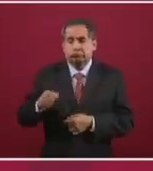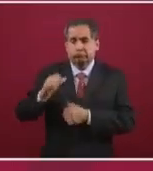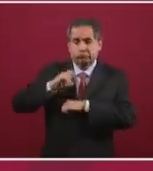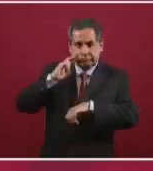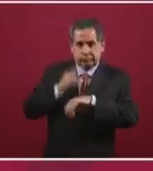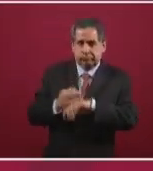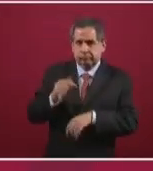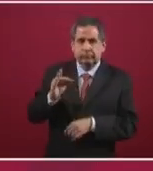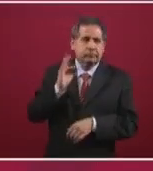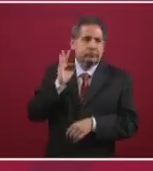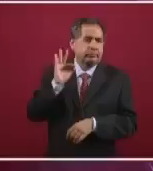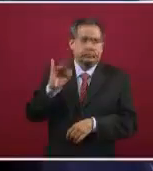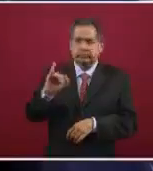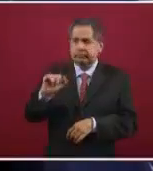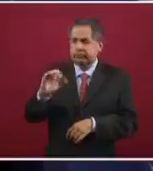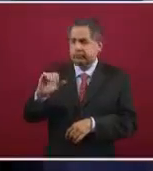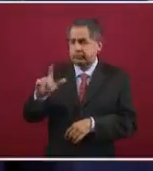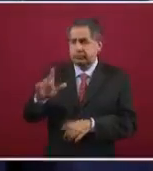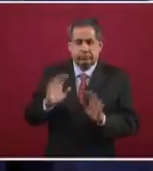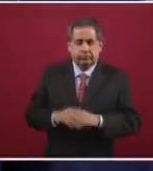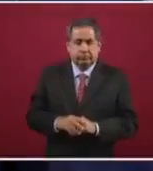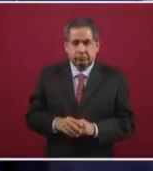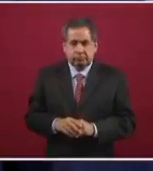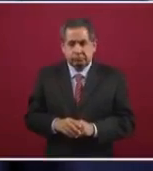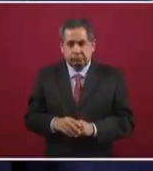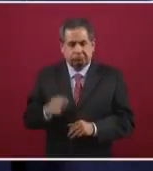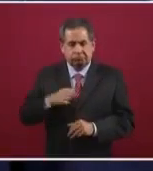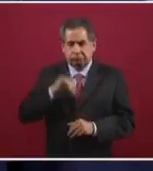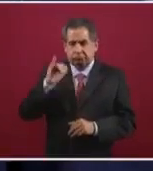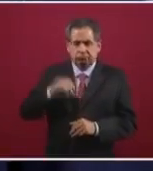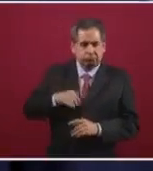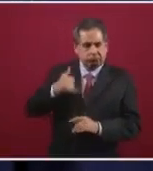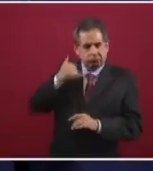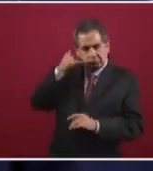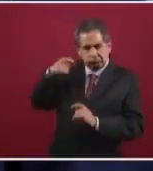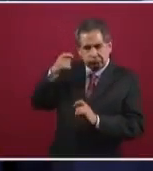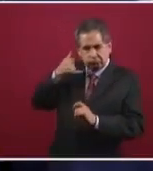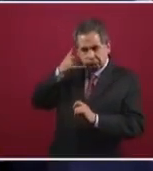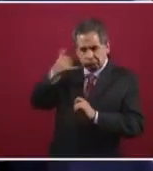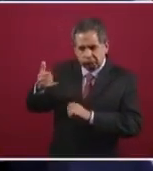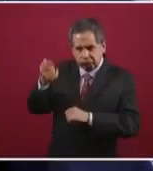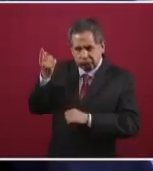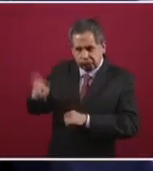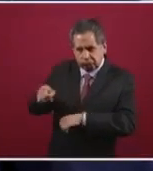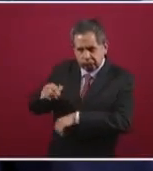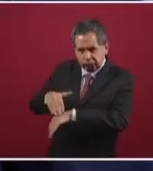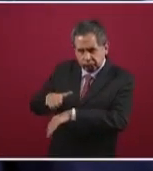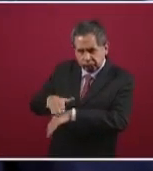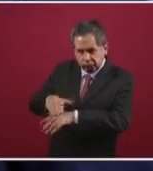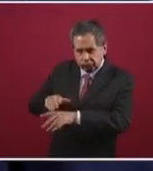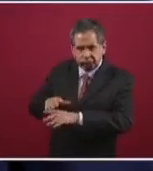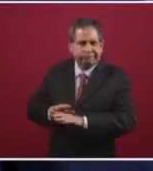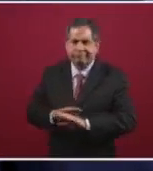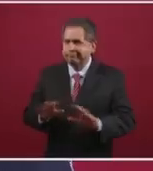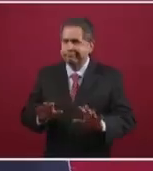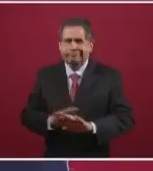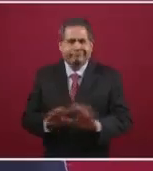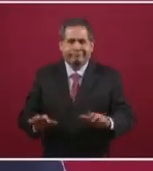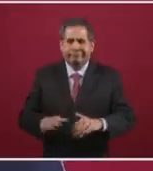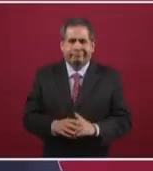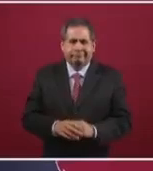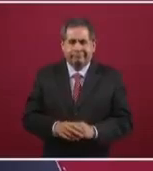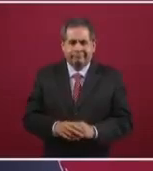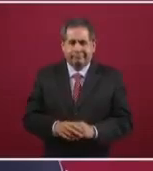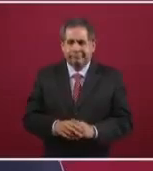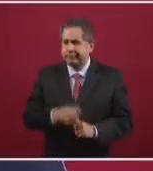fiscal. Nunca he hablado por teléfono con él, ni tampoco utilizo